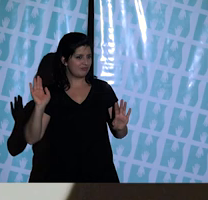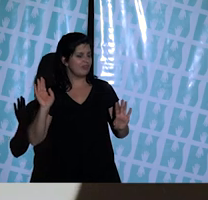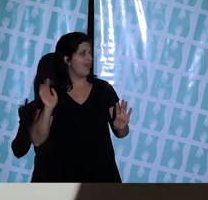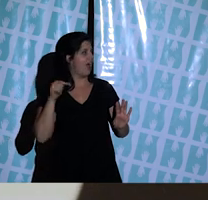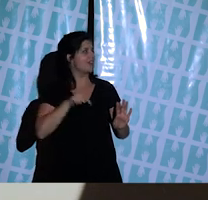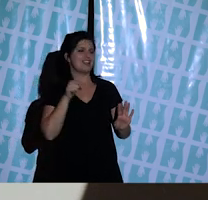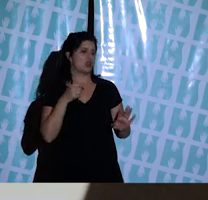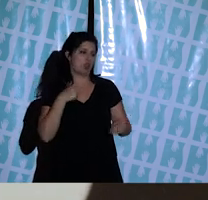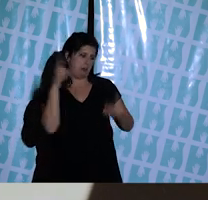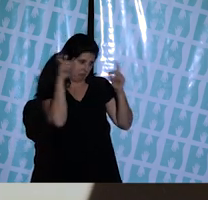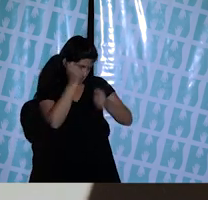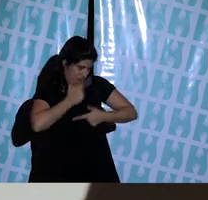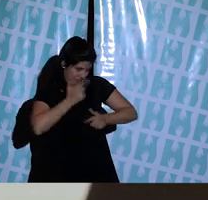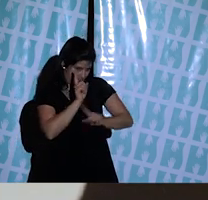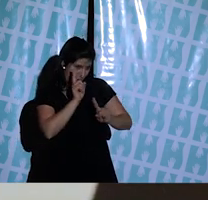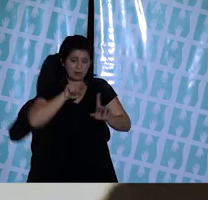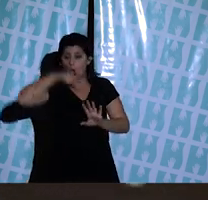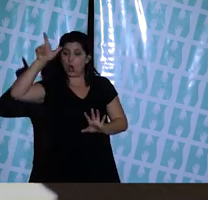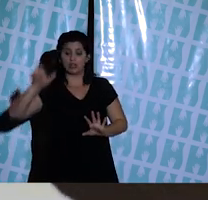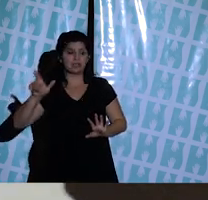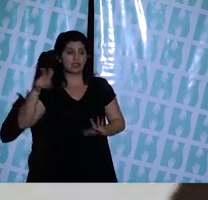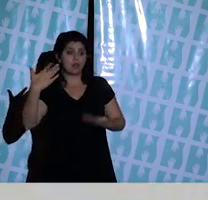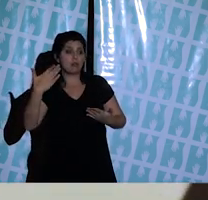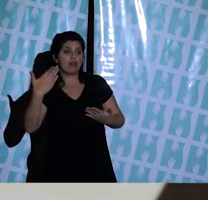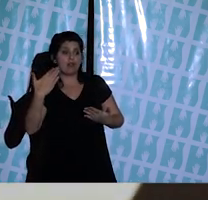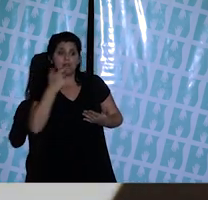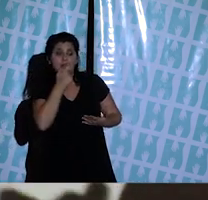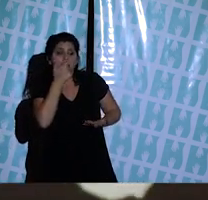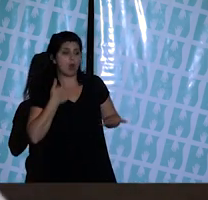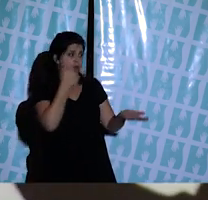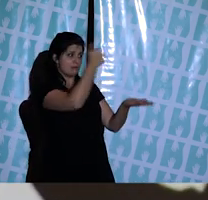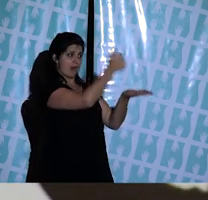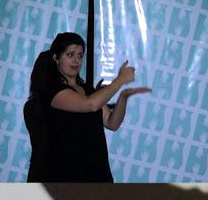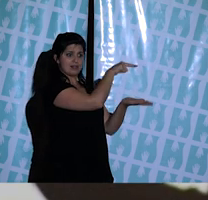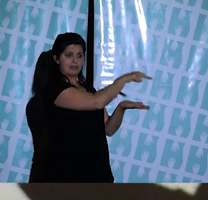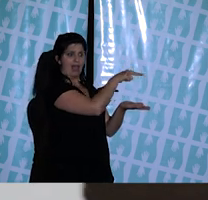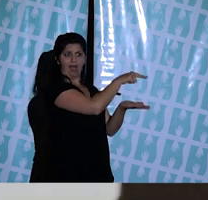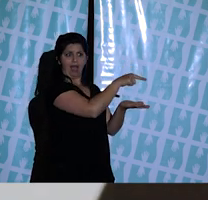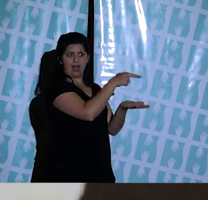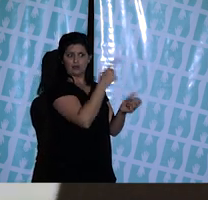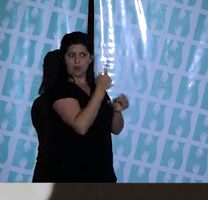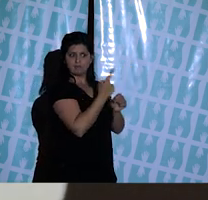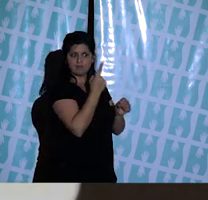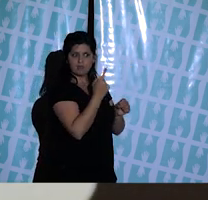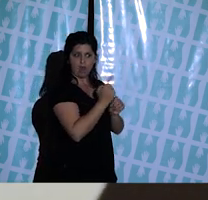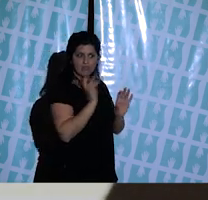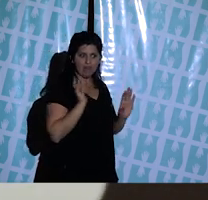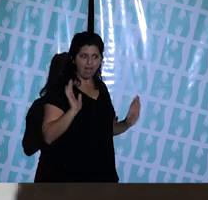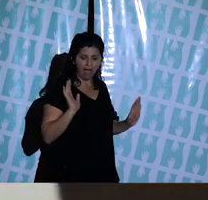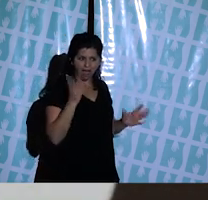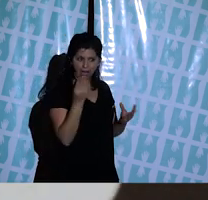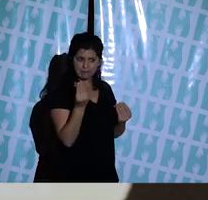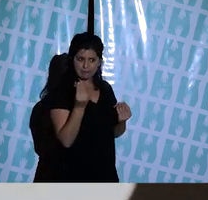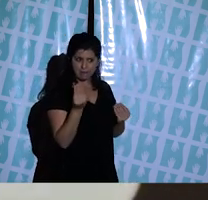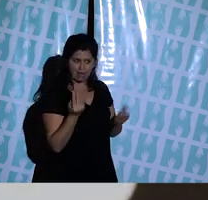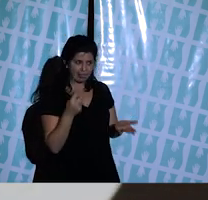en eso no tengo ese problema, pero alguien puede no animarse a actuar, pararse en esta tarima. Dicen que esta tarima es tremenda para los que vienen acá, le tienen miedo, se